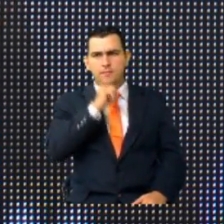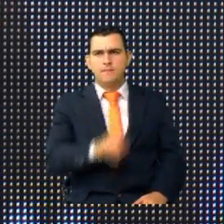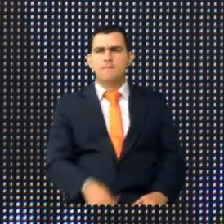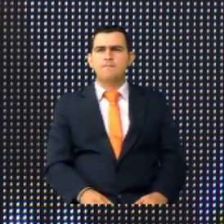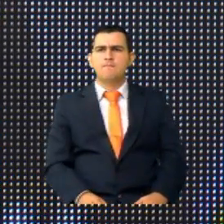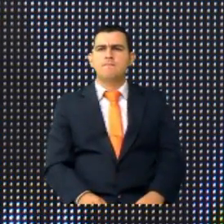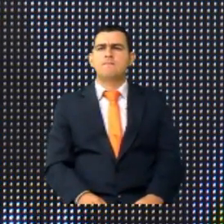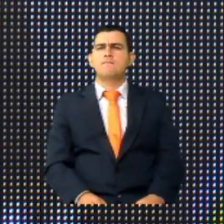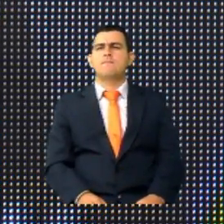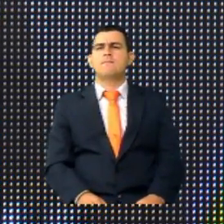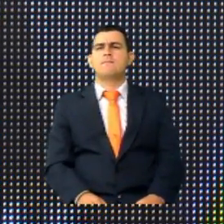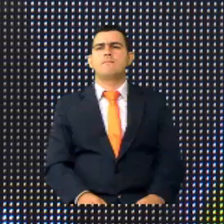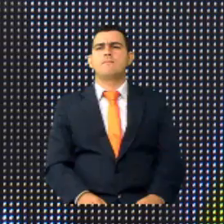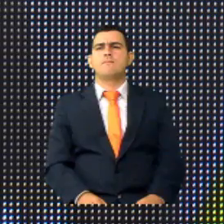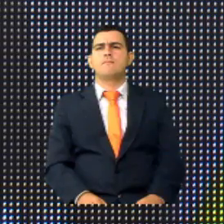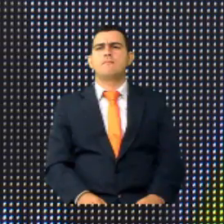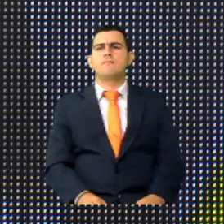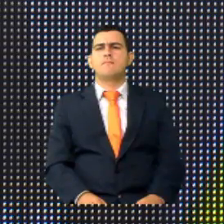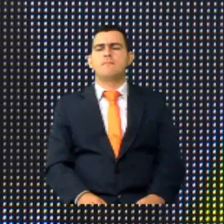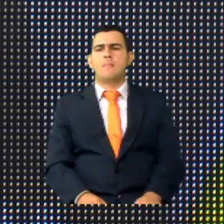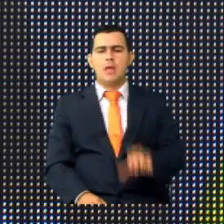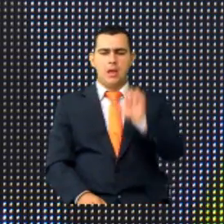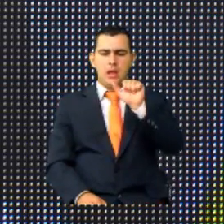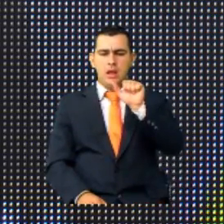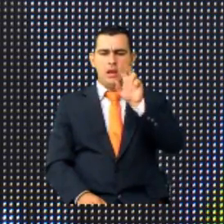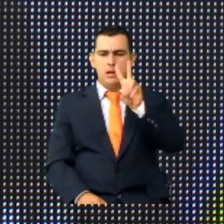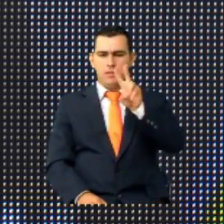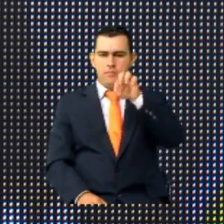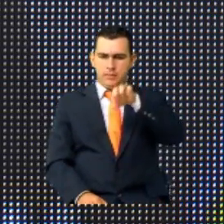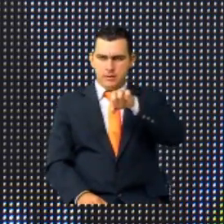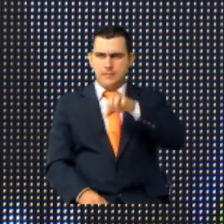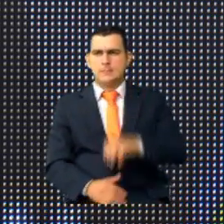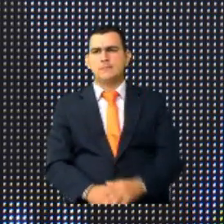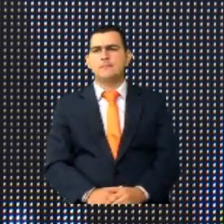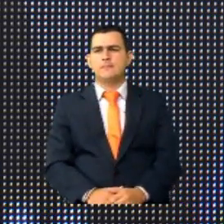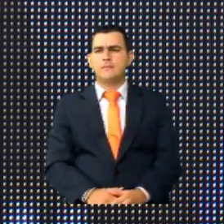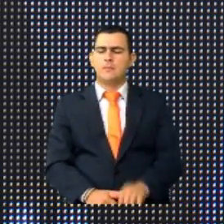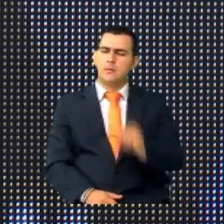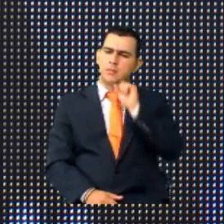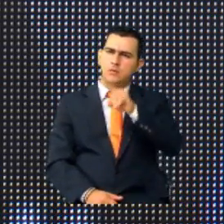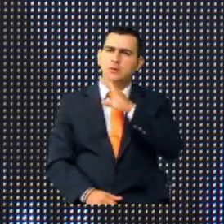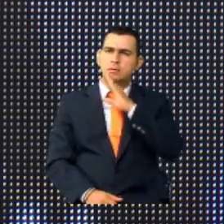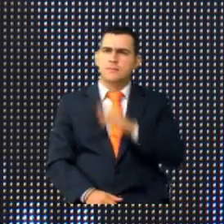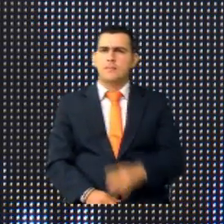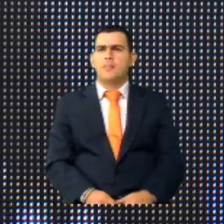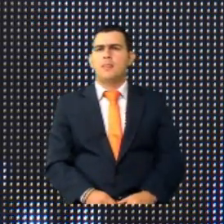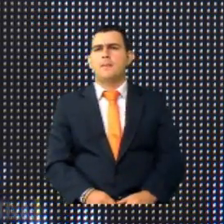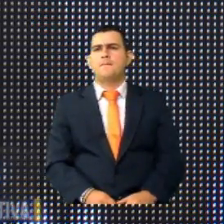iniciamos. Álvaro Pérez le formula la pregunta, ¿a qué candidato?